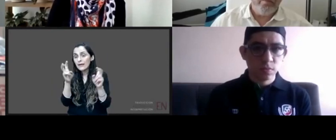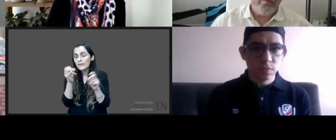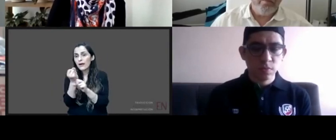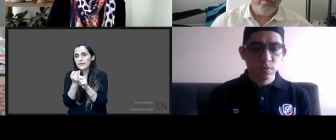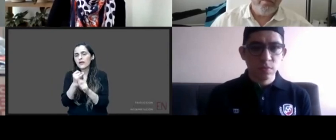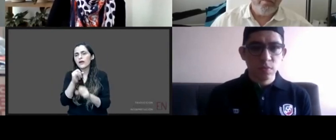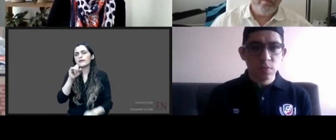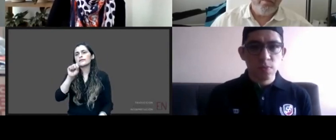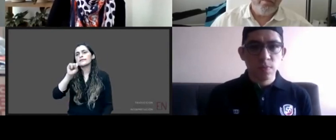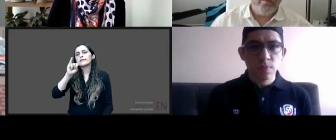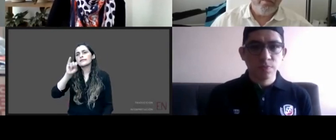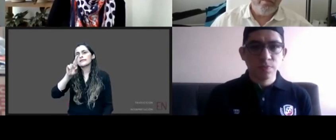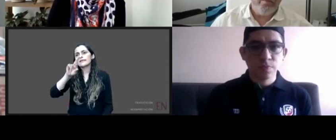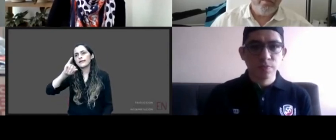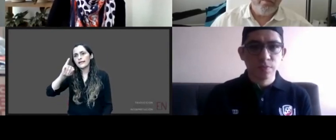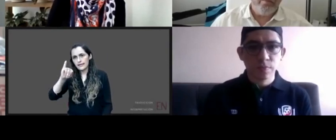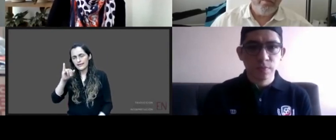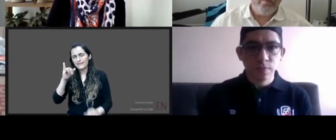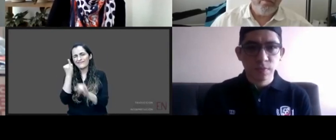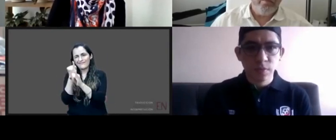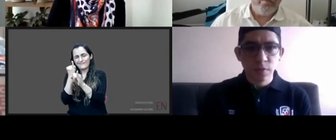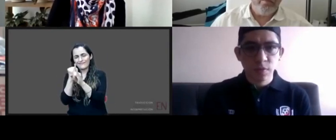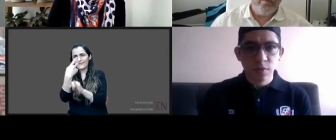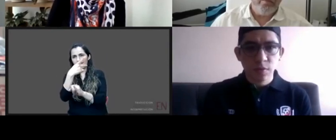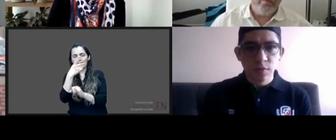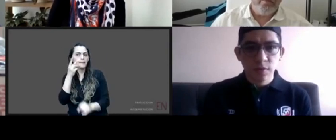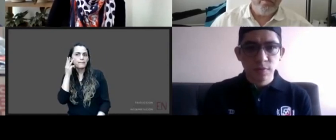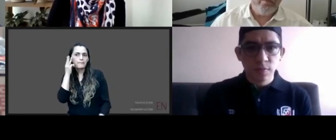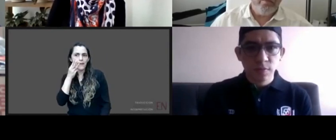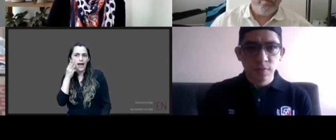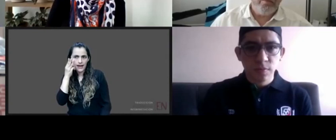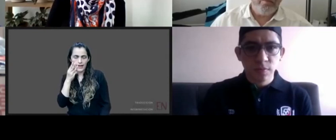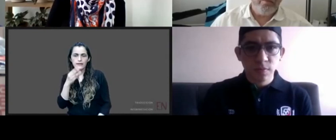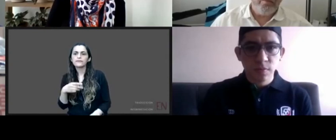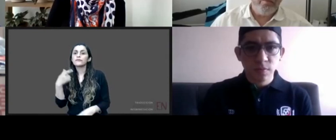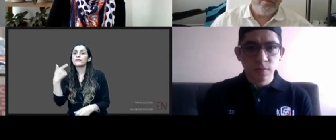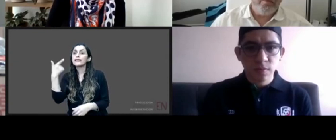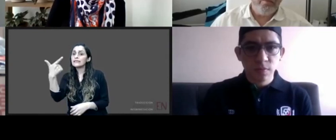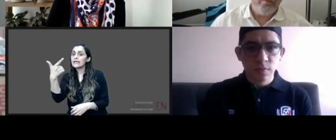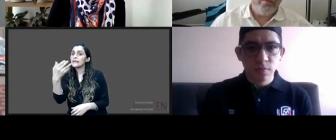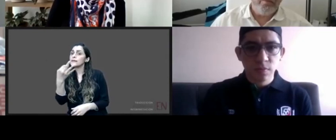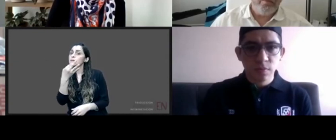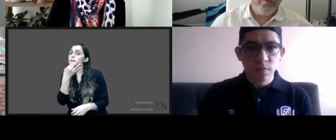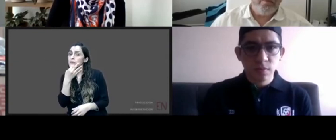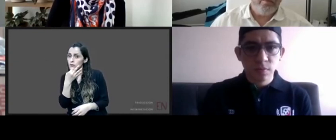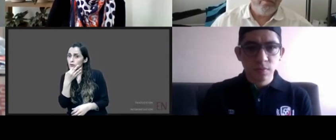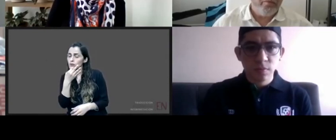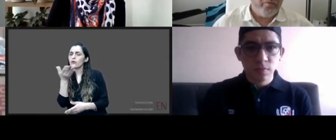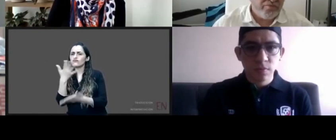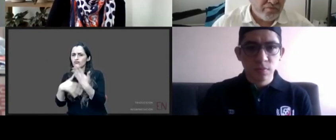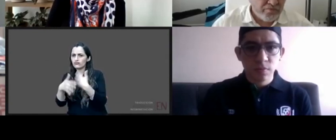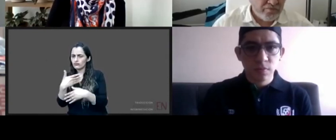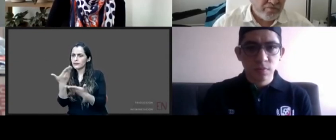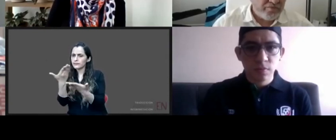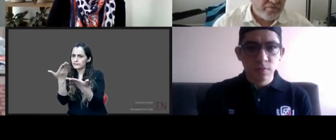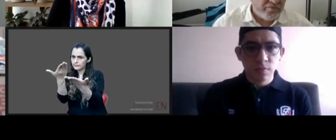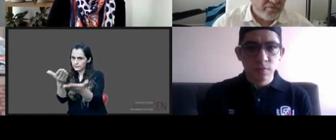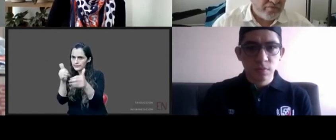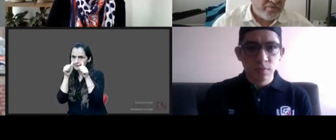Vamos a escuchar entonces hasta por 7 minutos a Boris y ahorita volvemos. Adelante,